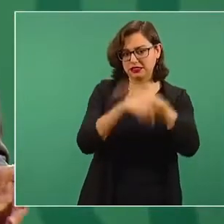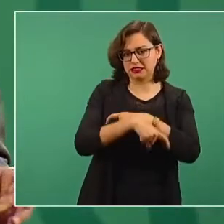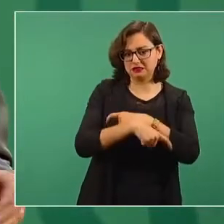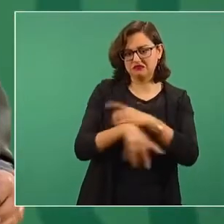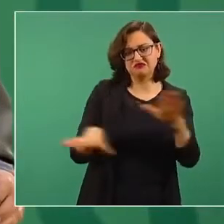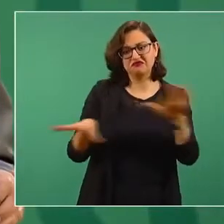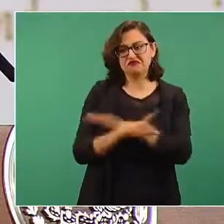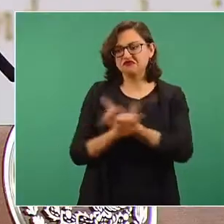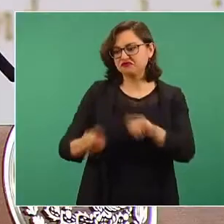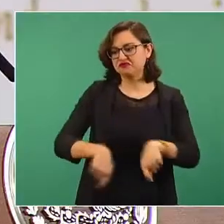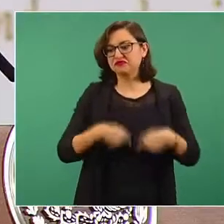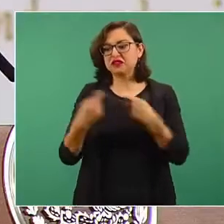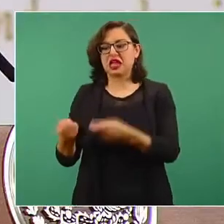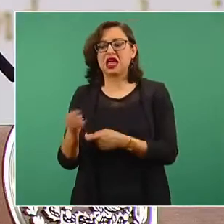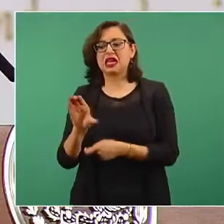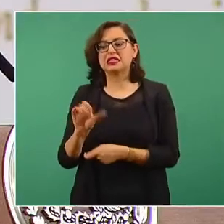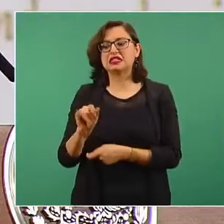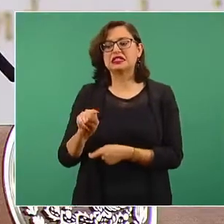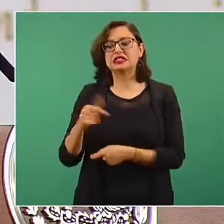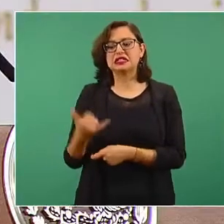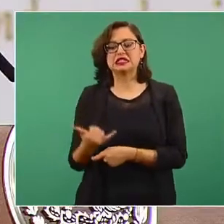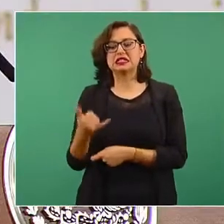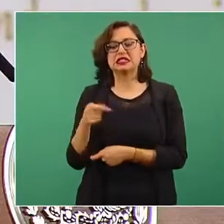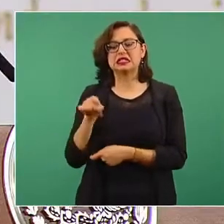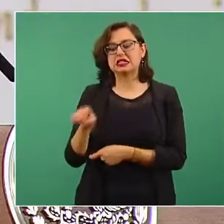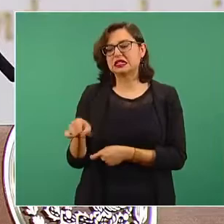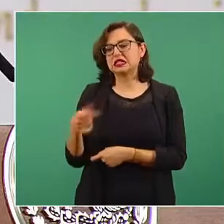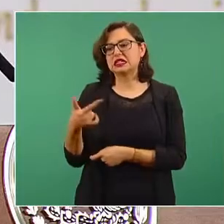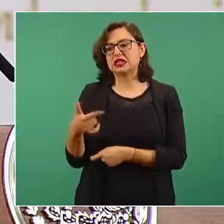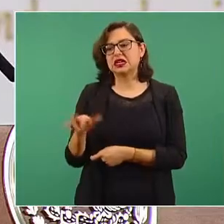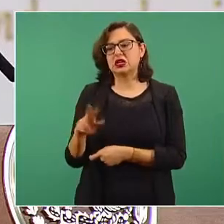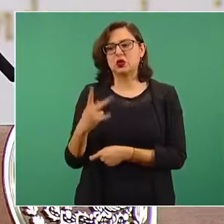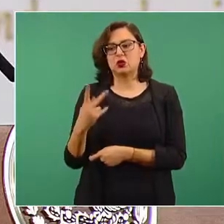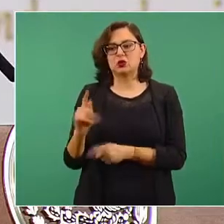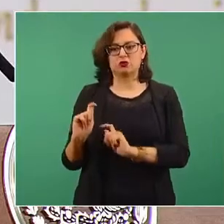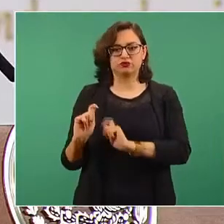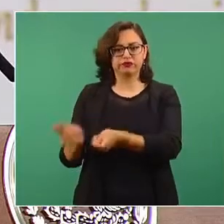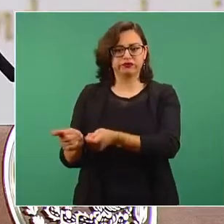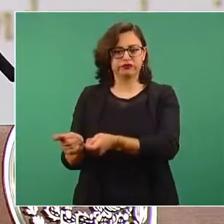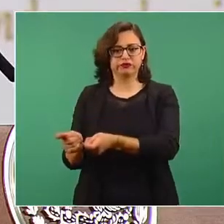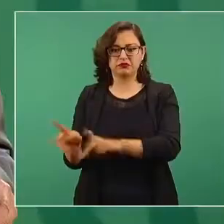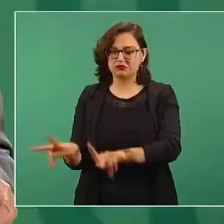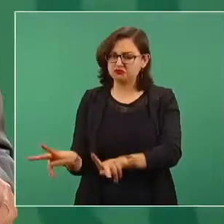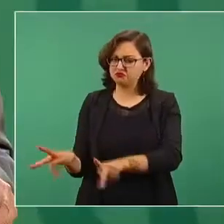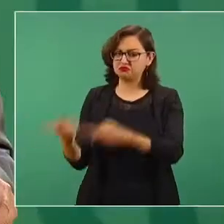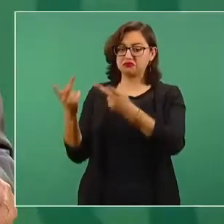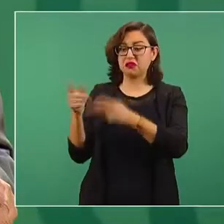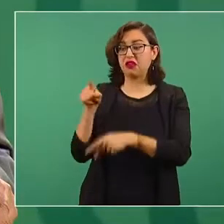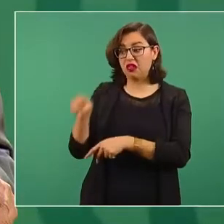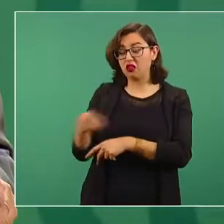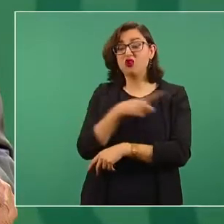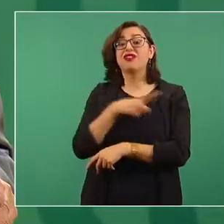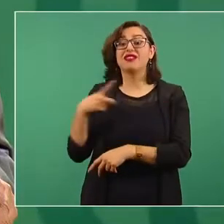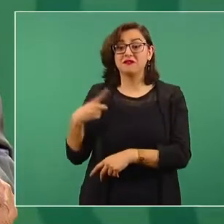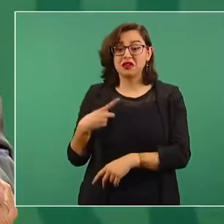Tenían que haber pagado como, no sé, 12, 15 mil millones de pesos